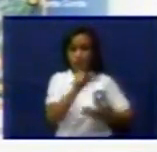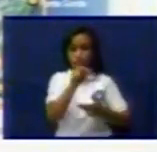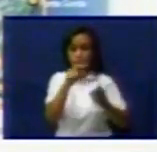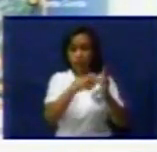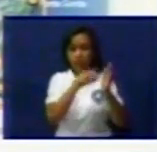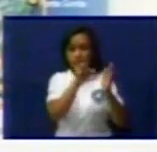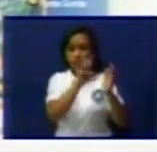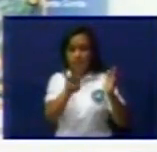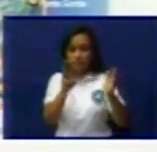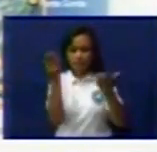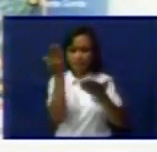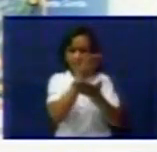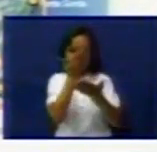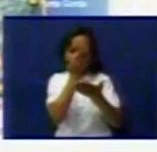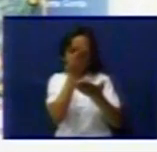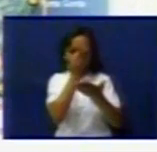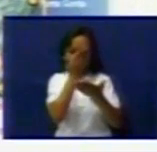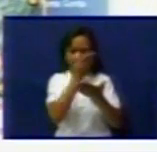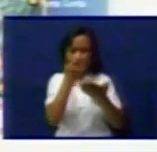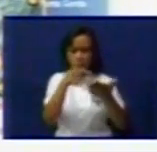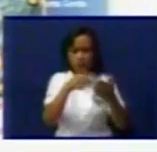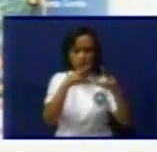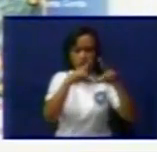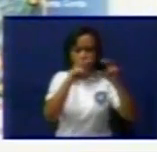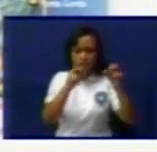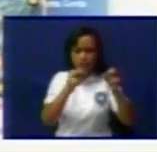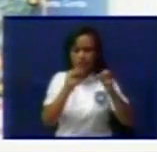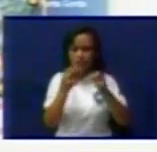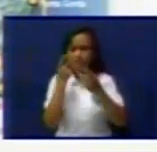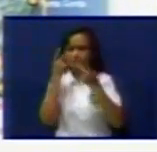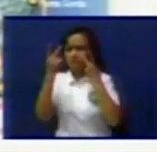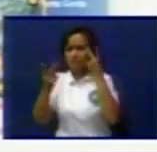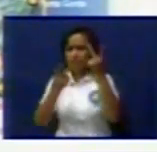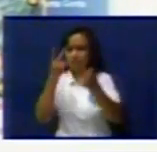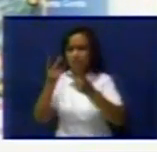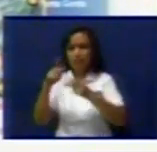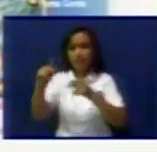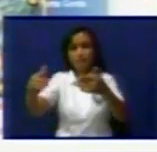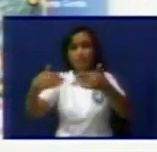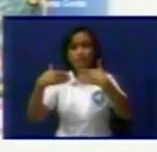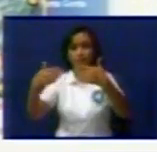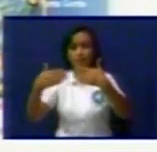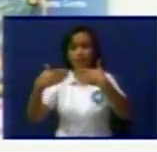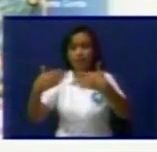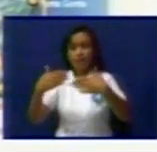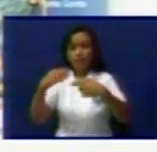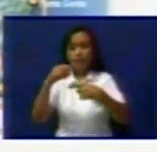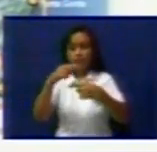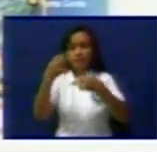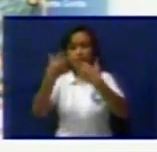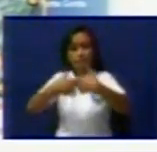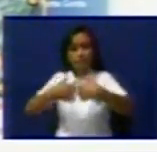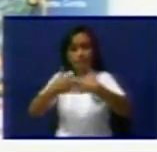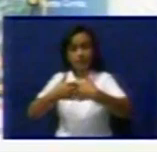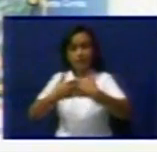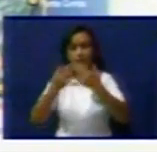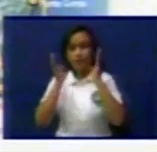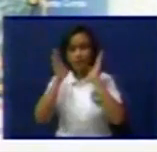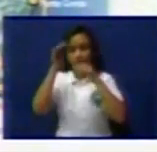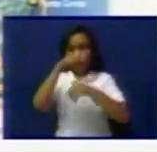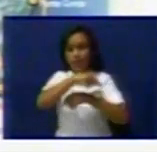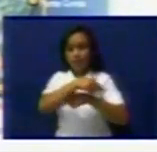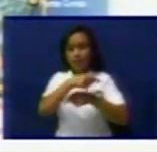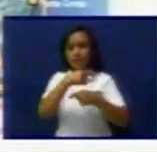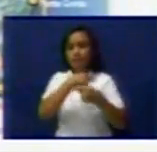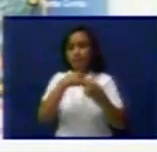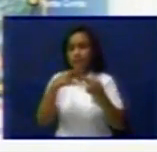Gran Canal y visitas al Canal de Panamá con grupos de cooperación de CRCC, Mackenzie, ERM